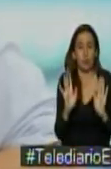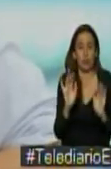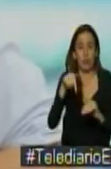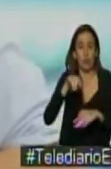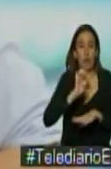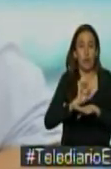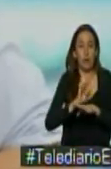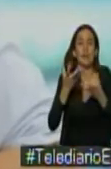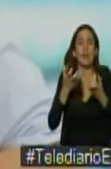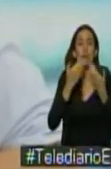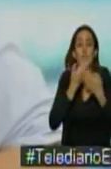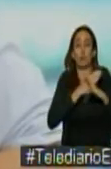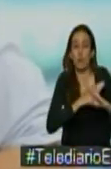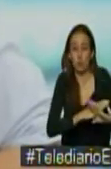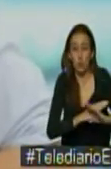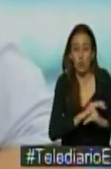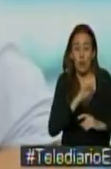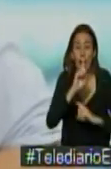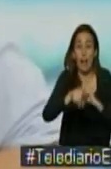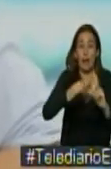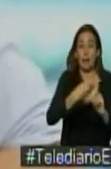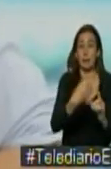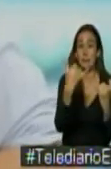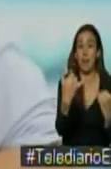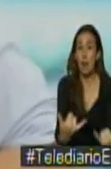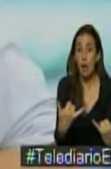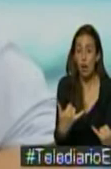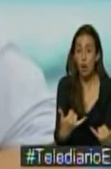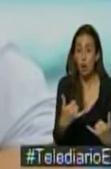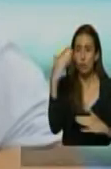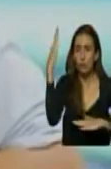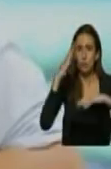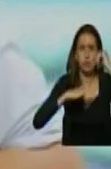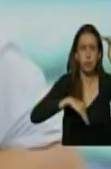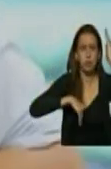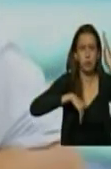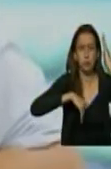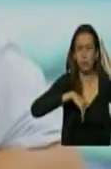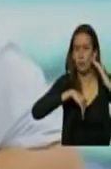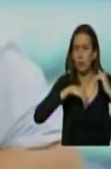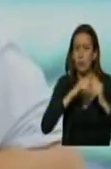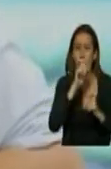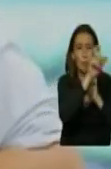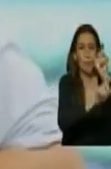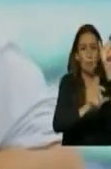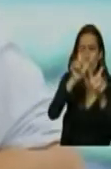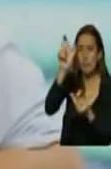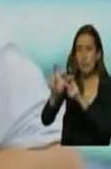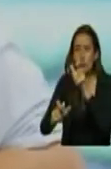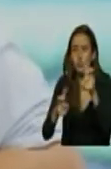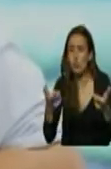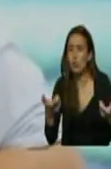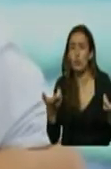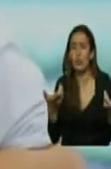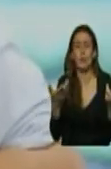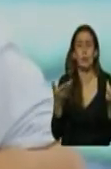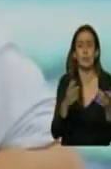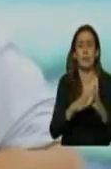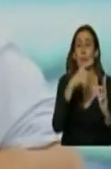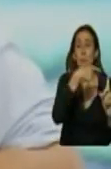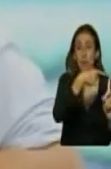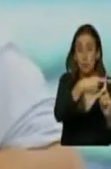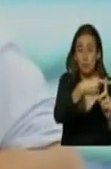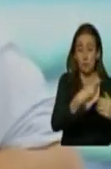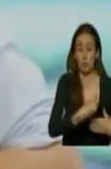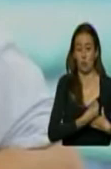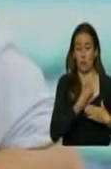día de hoy, cifras que ustedes ya conocen, hay incremento de pacientes certificados como positivos de